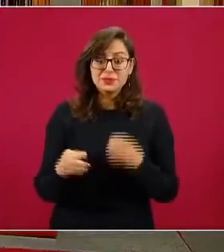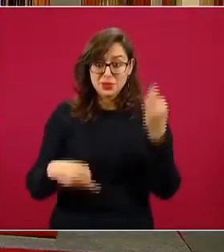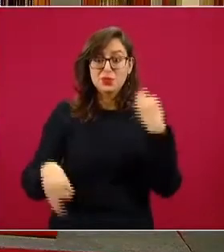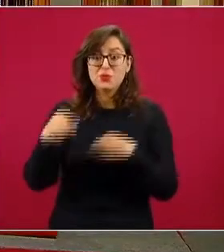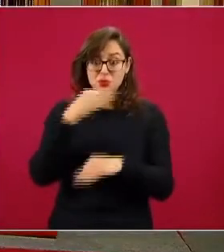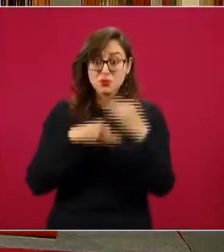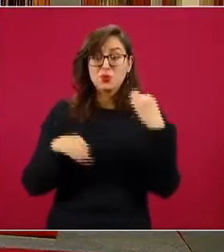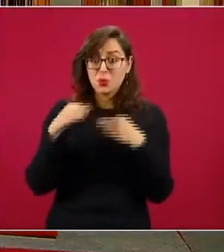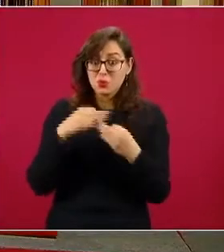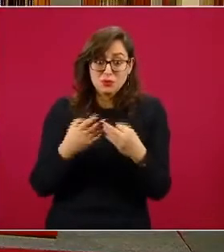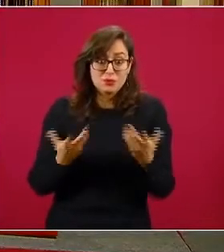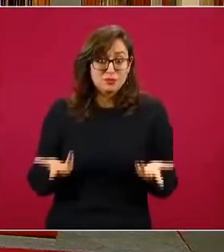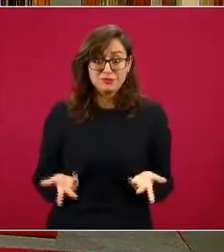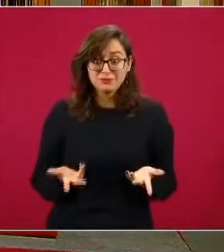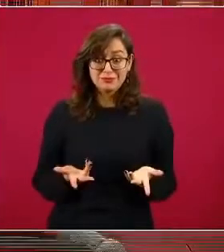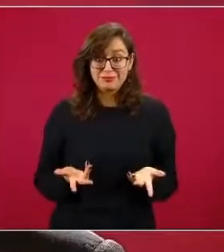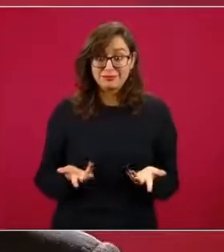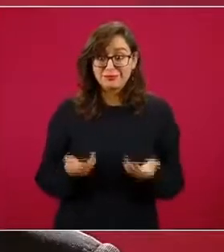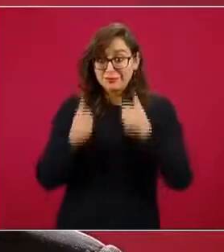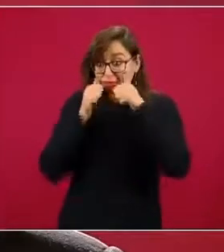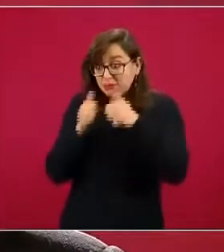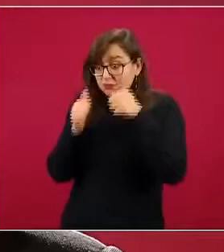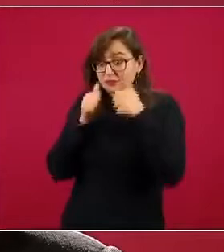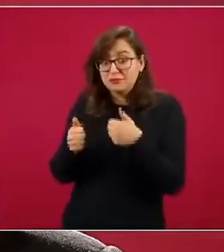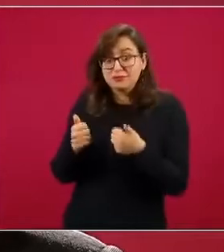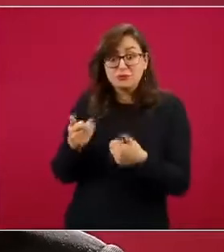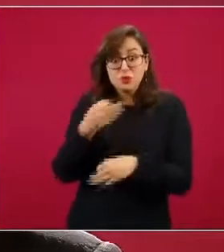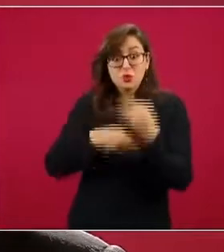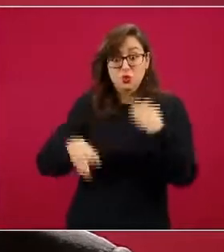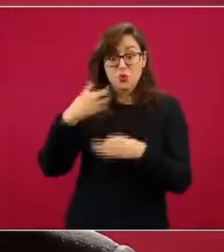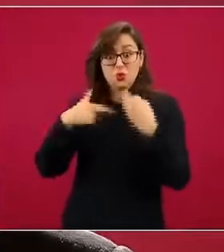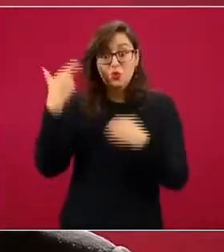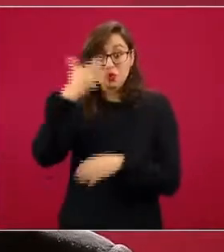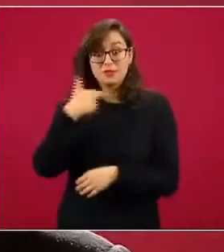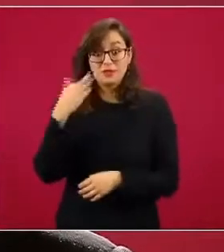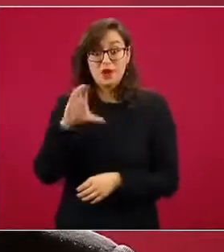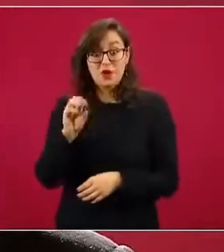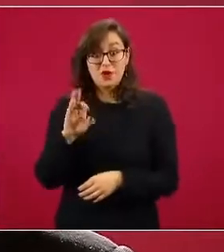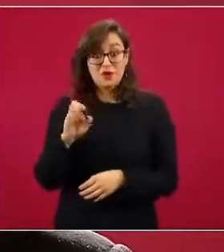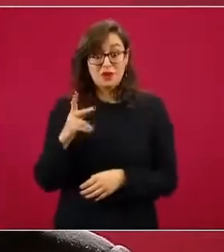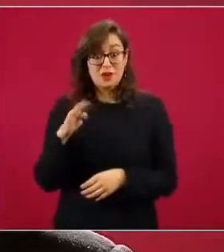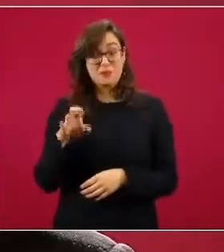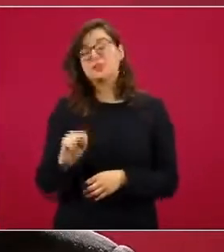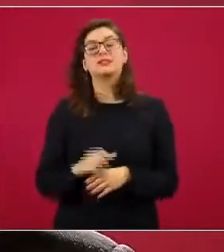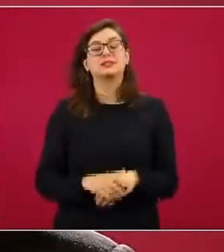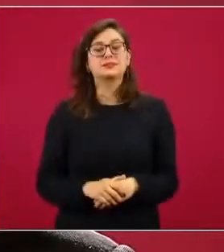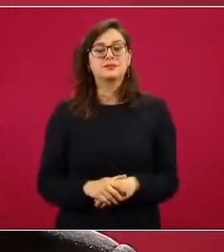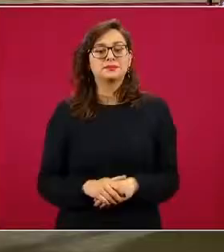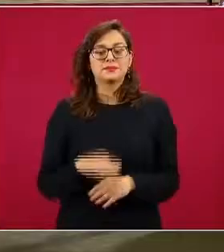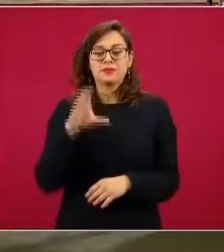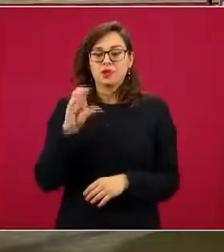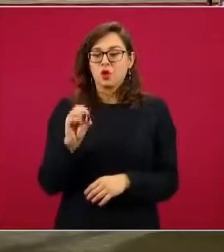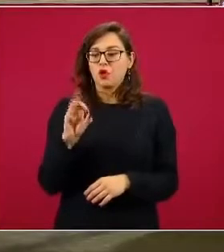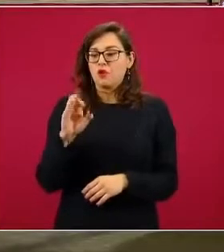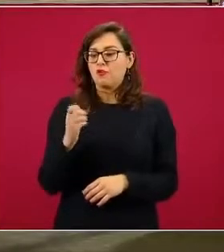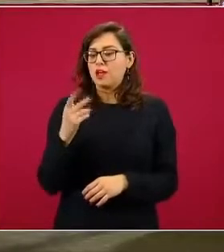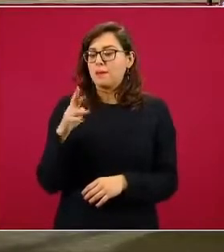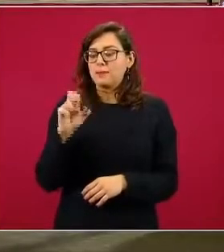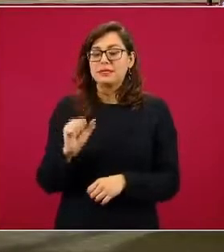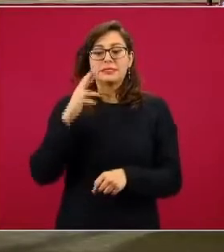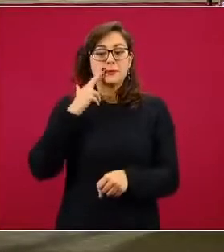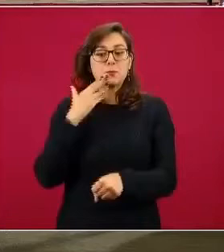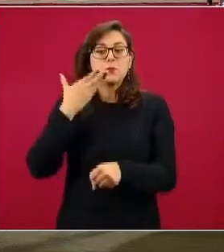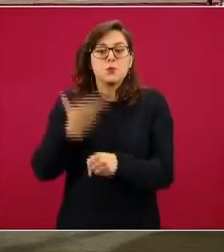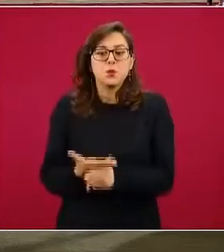lo explico porque nos queda un minuto. No es sin pasar por COFEPRIS. COFEPRIS, la Comisión Federal para la Protección contra Riesgos Sanitarios, es la responsable,